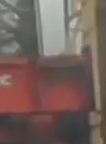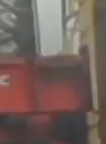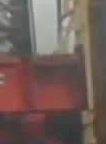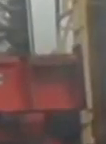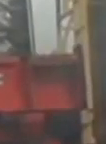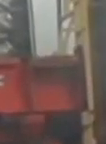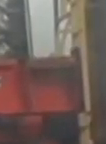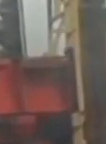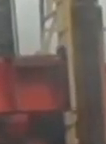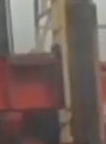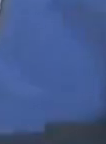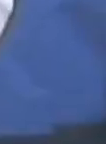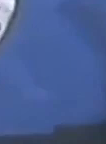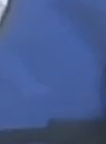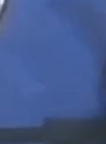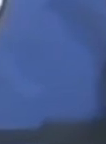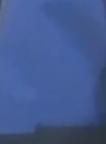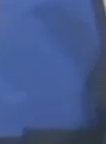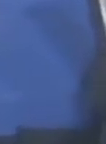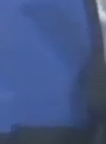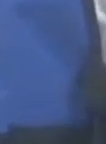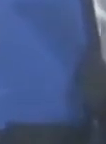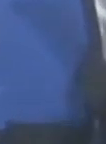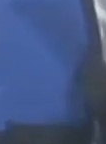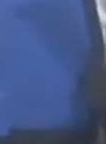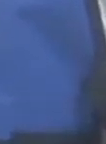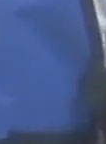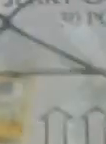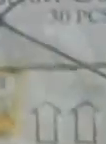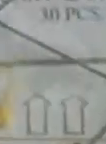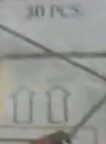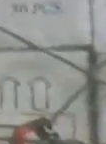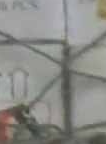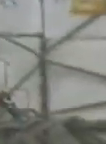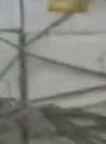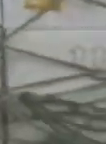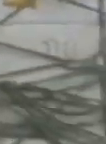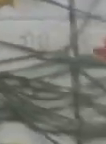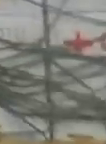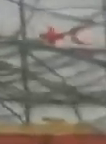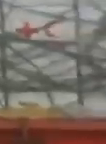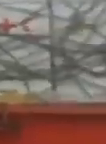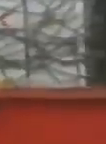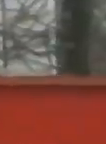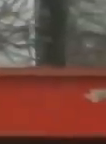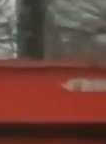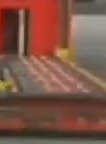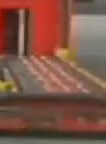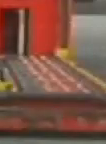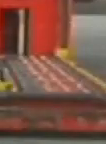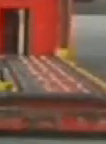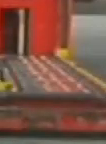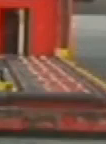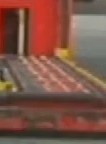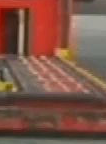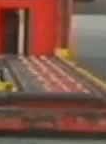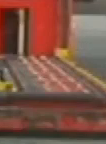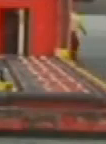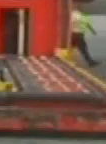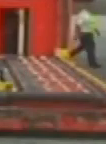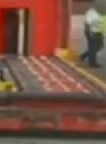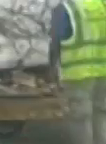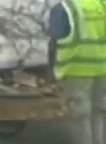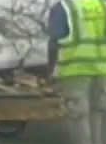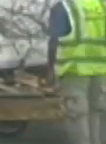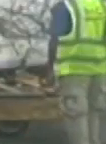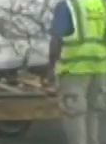primer cargamento, porque es un cargamento que viene de la mano del gobierno bolivariano, de la mano y con la autorización del presidente Nicolás Maduro.